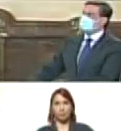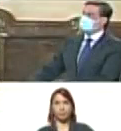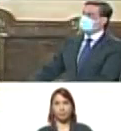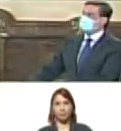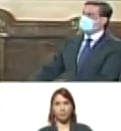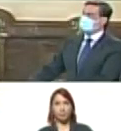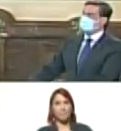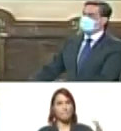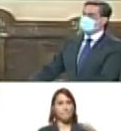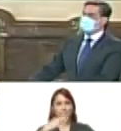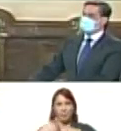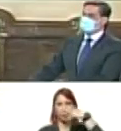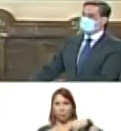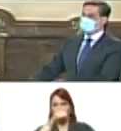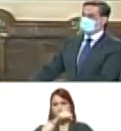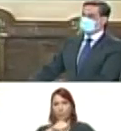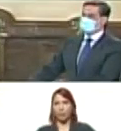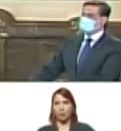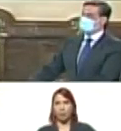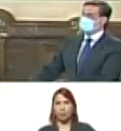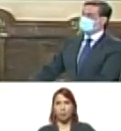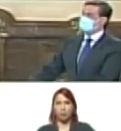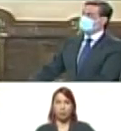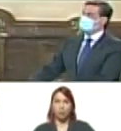máximo revolucionario MR, ¿no?